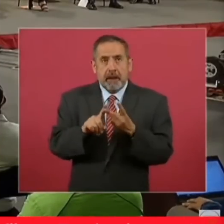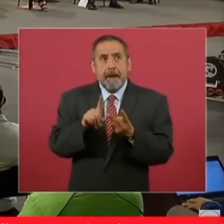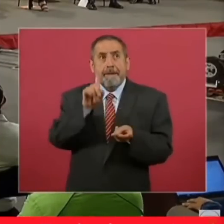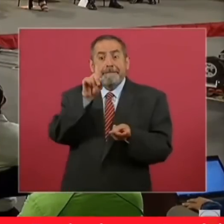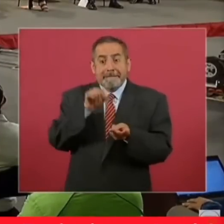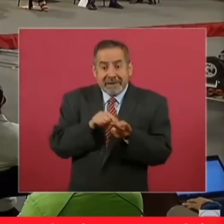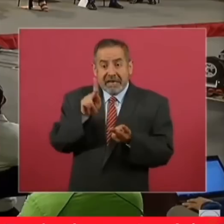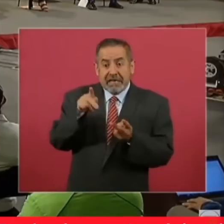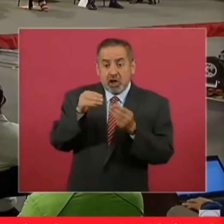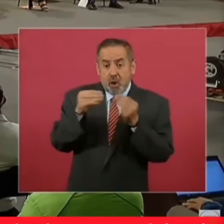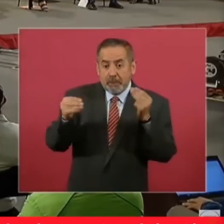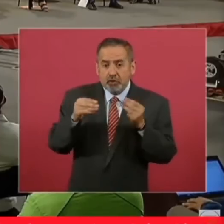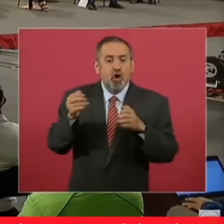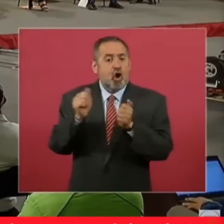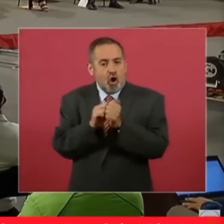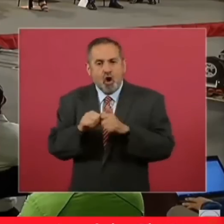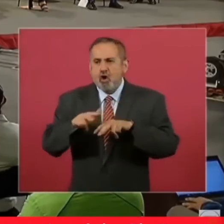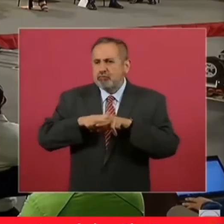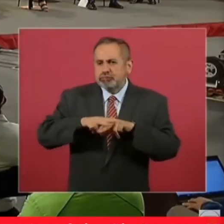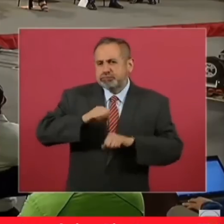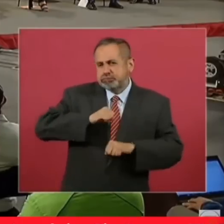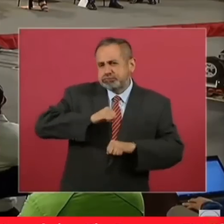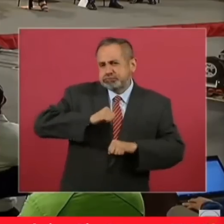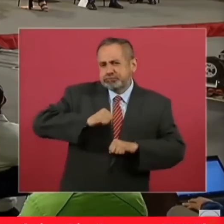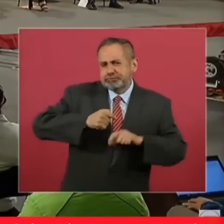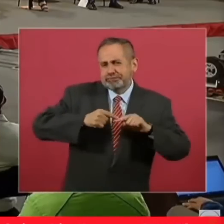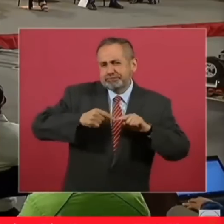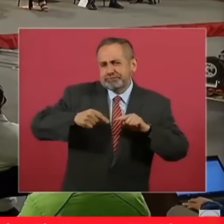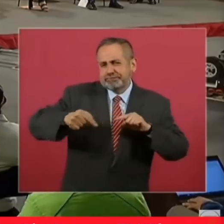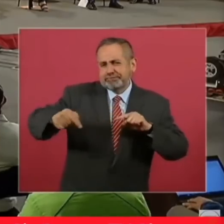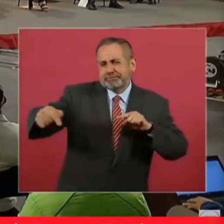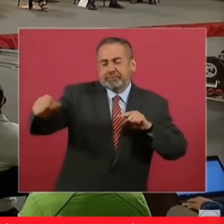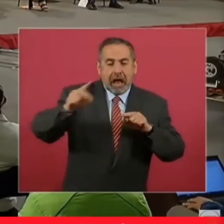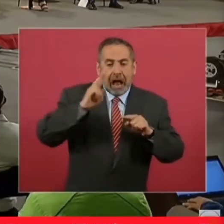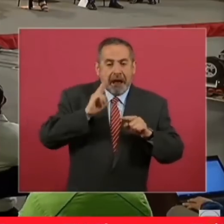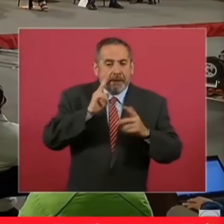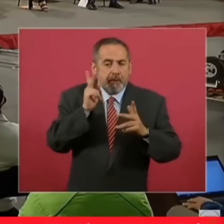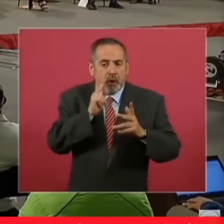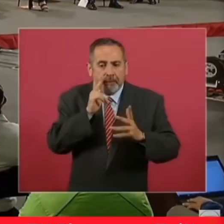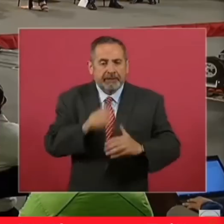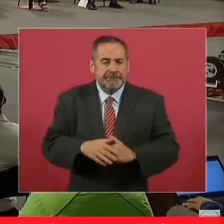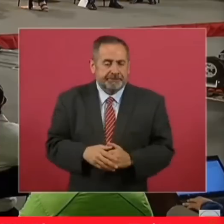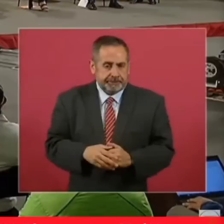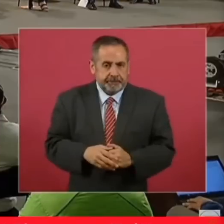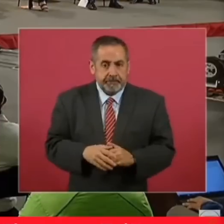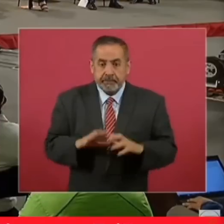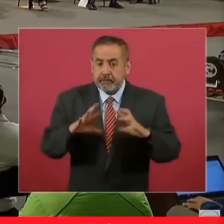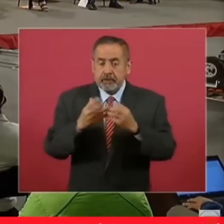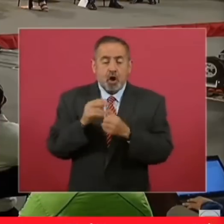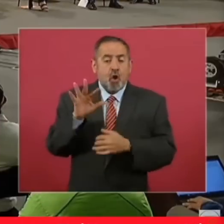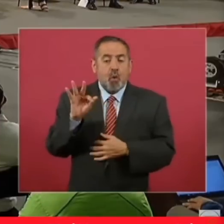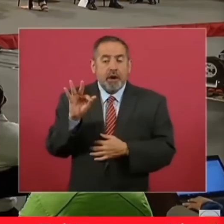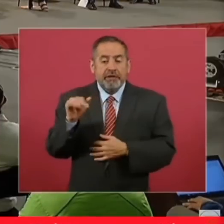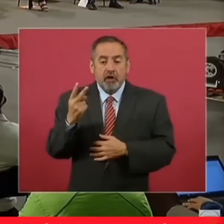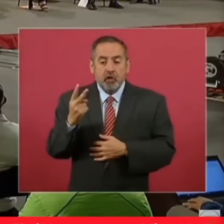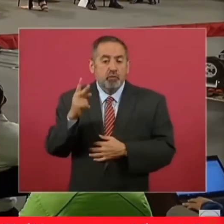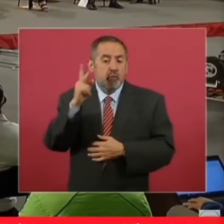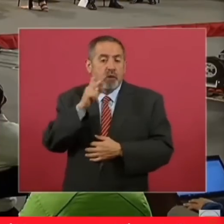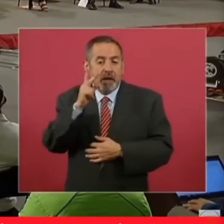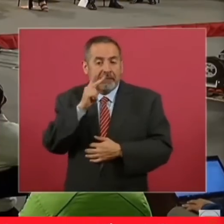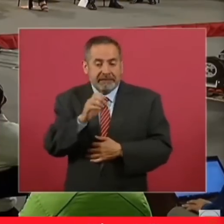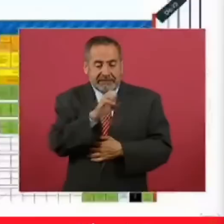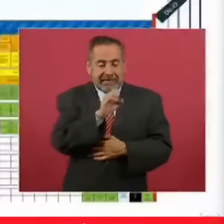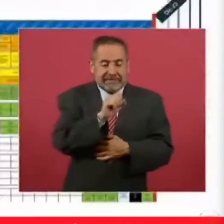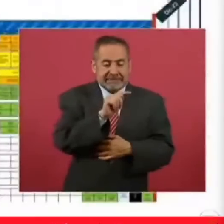1.000 kilómetros con marcha en vacío. La que sigue, por favor. Se hacen 42 pruebas estáticas y 24